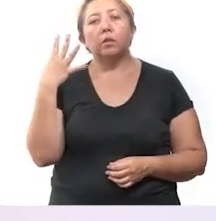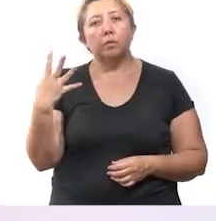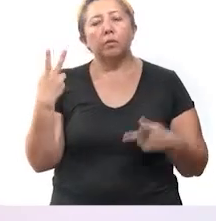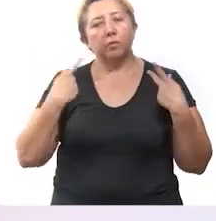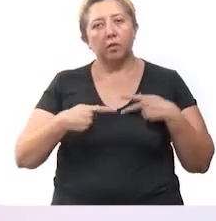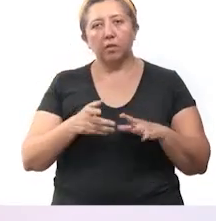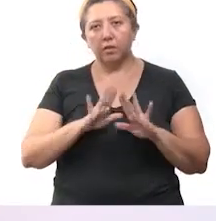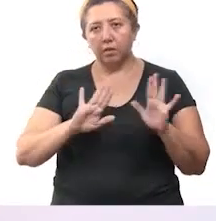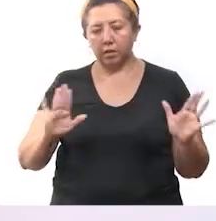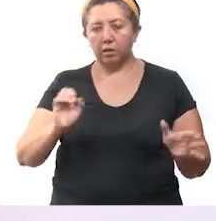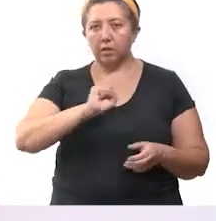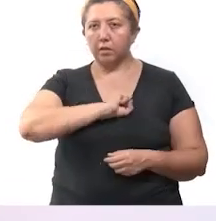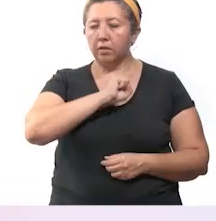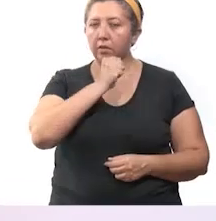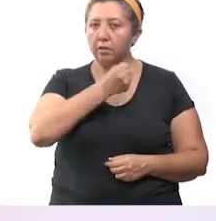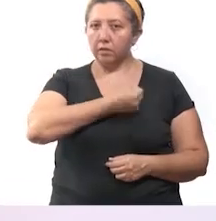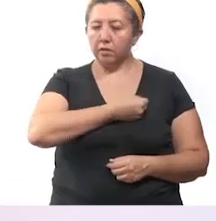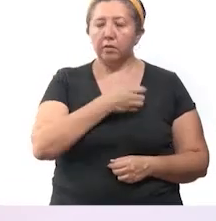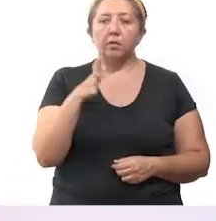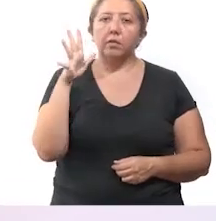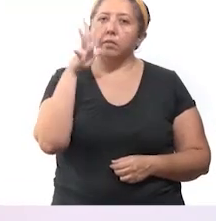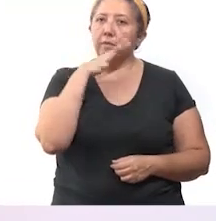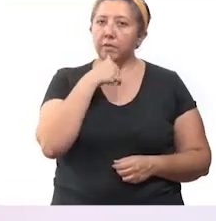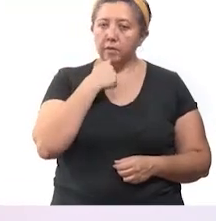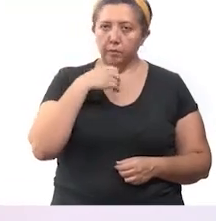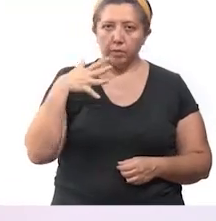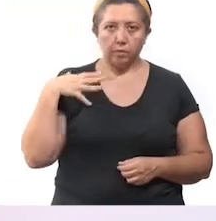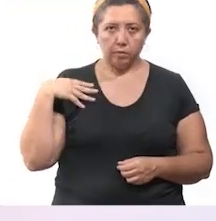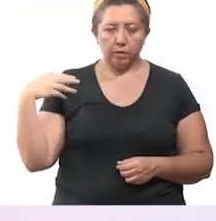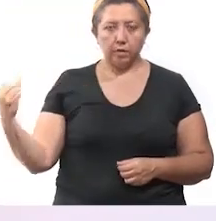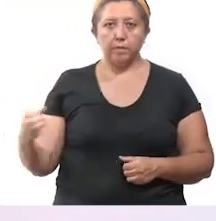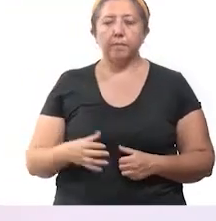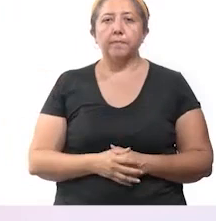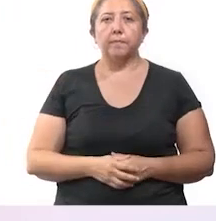57.444 pacientes ya se recuperaron, no presentan síntomas ni